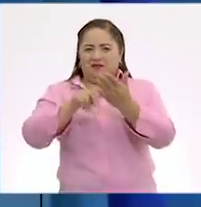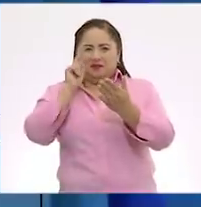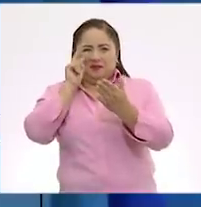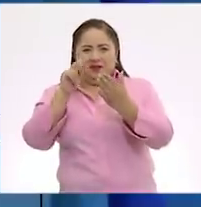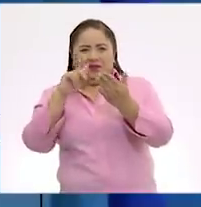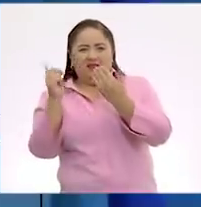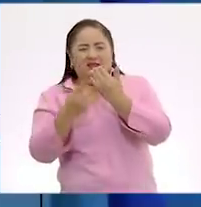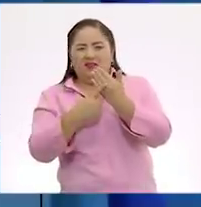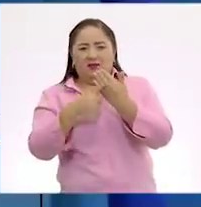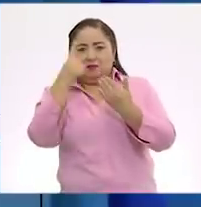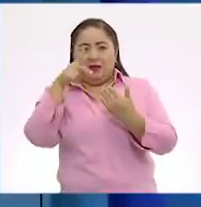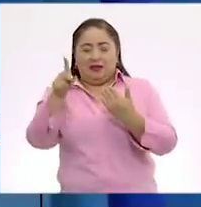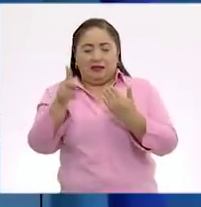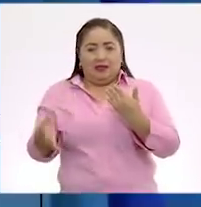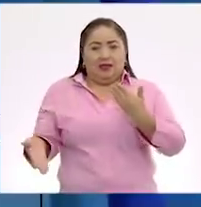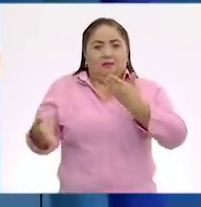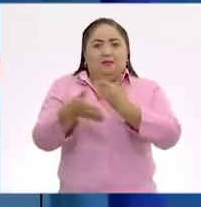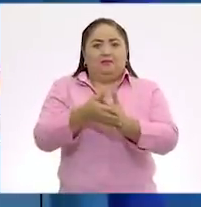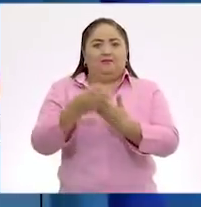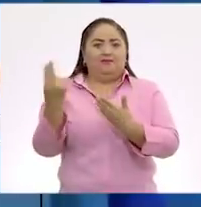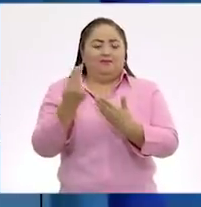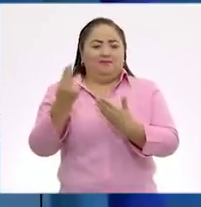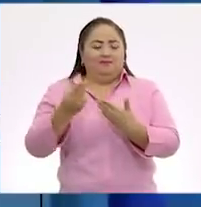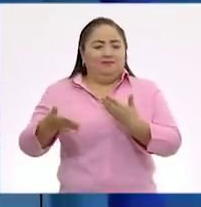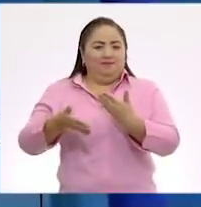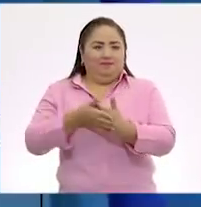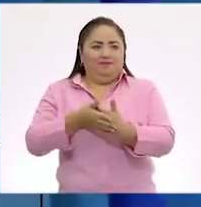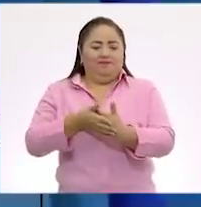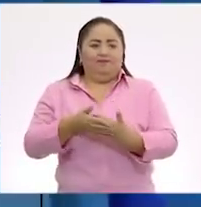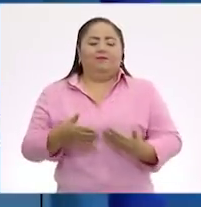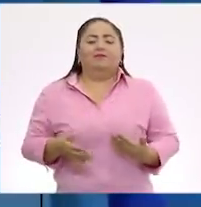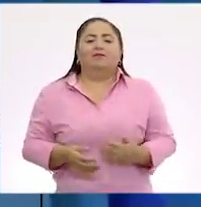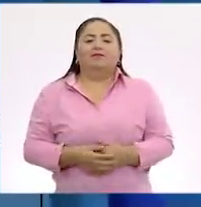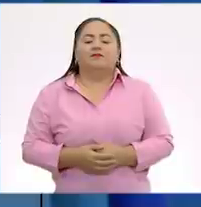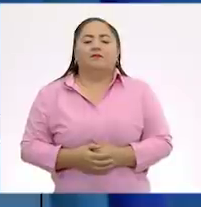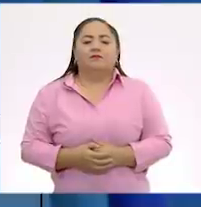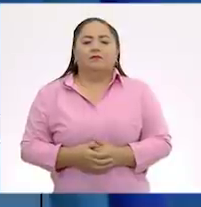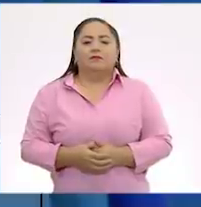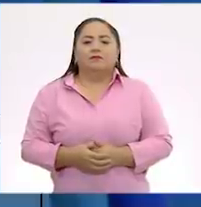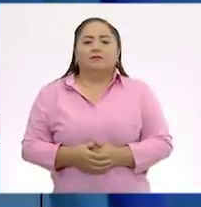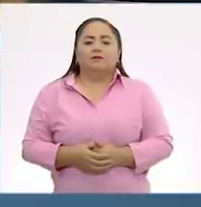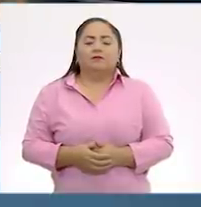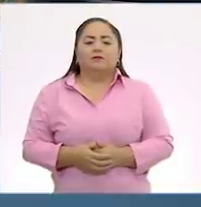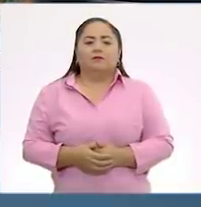del otro lado. Para ocultarlo, vamos a tomar lápiz adhesivo